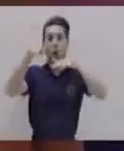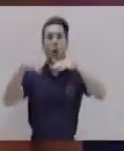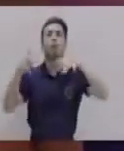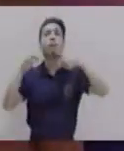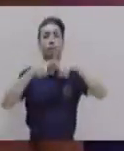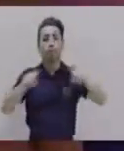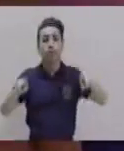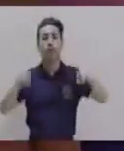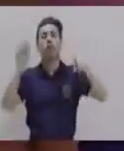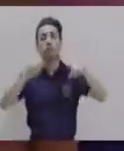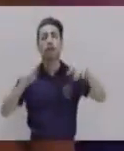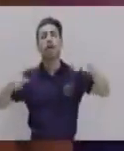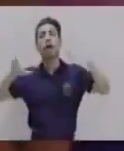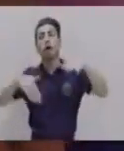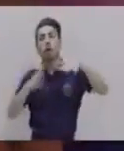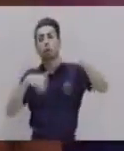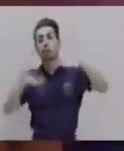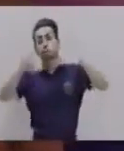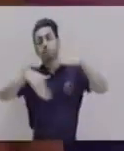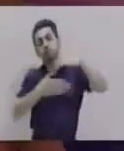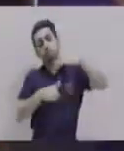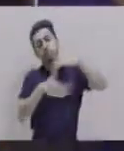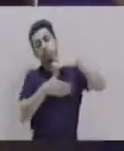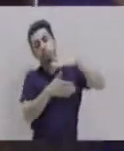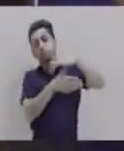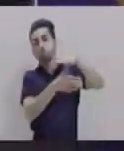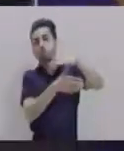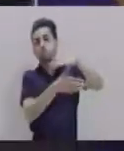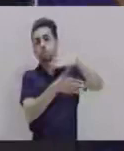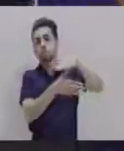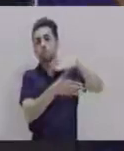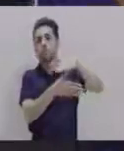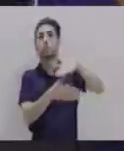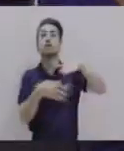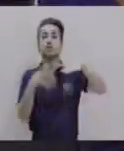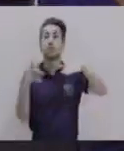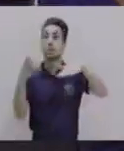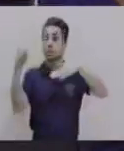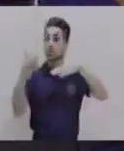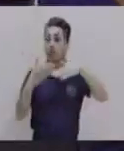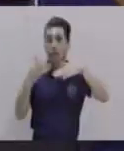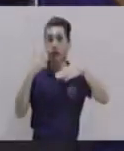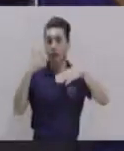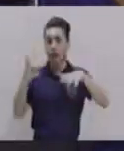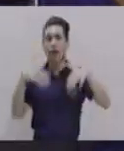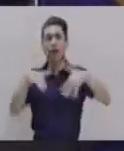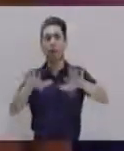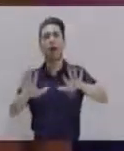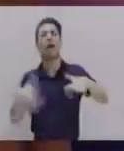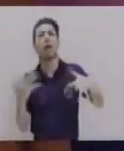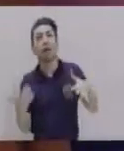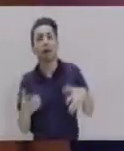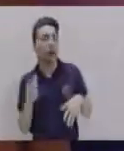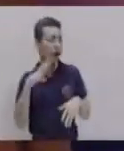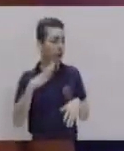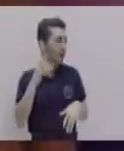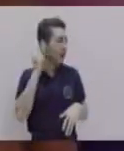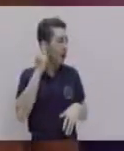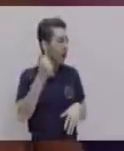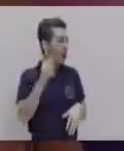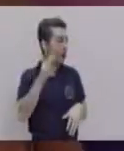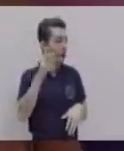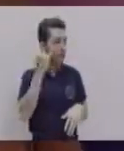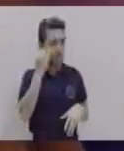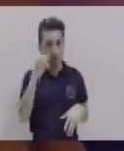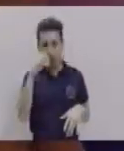están nadando en las orillas. ¿Y qué ave piensas tú que está cerca del mar? Las gaviotas, muy